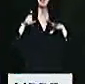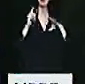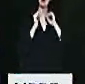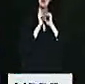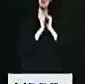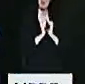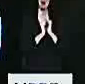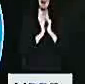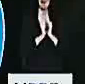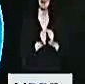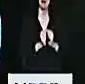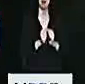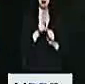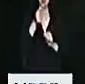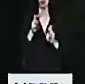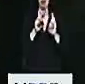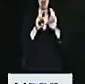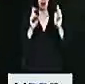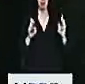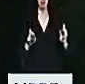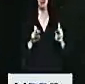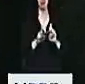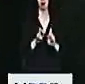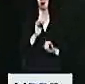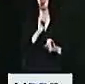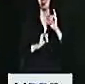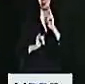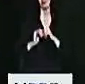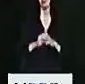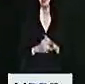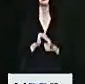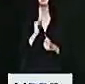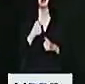por esta, digamos, esta plataforma que genera.